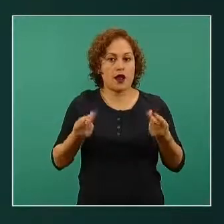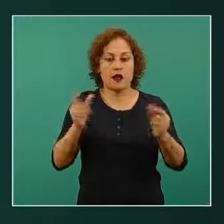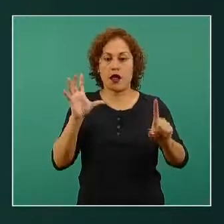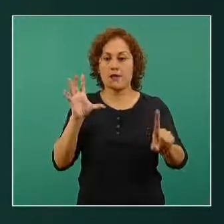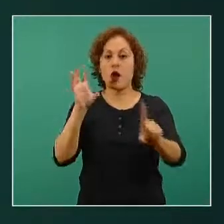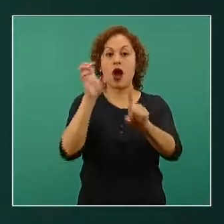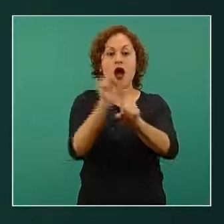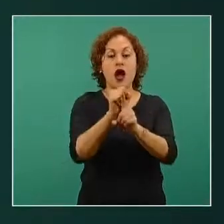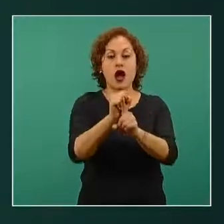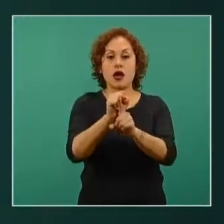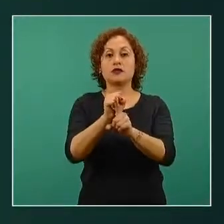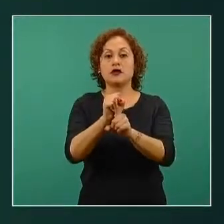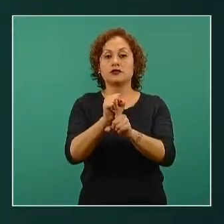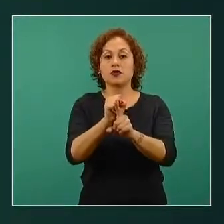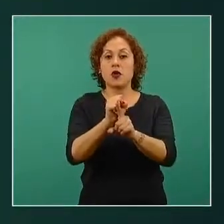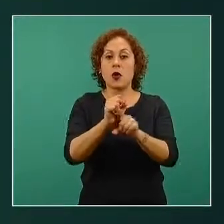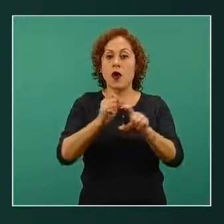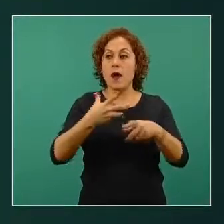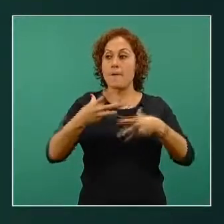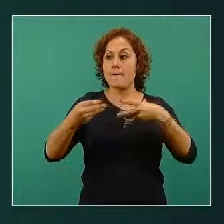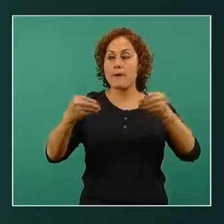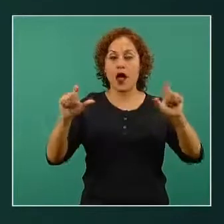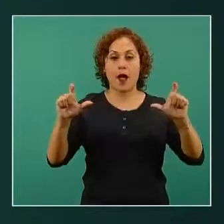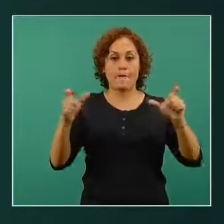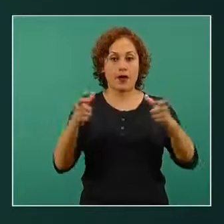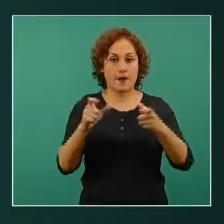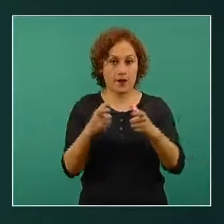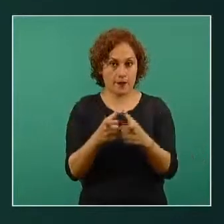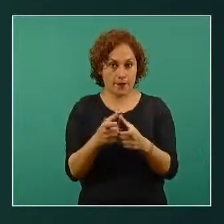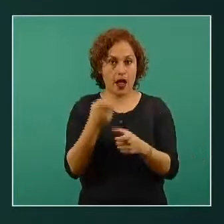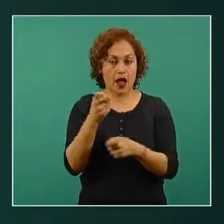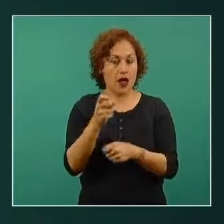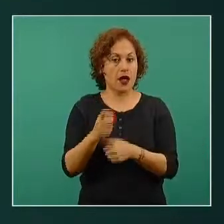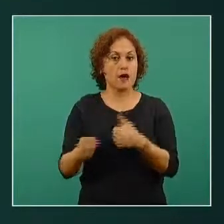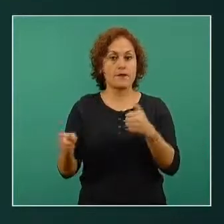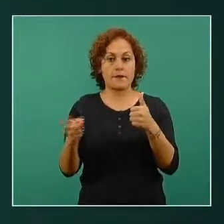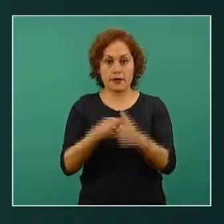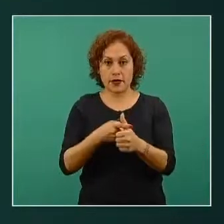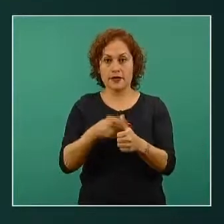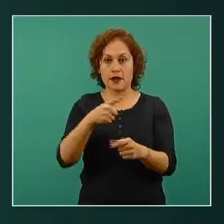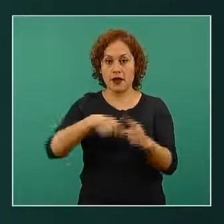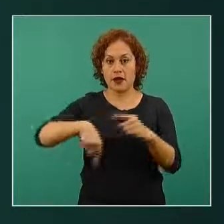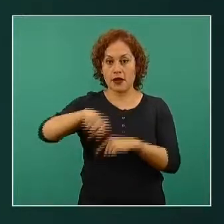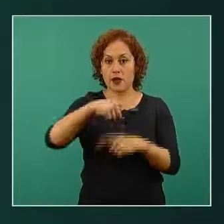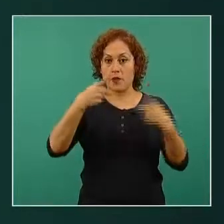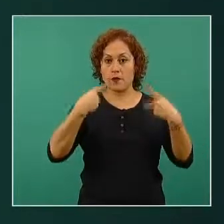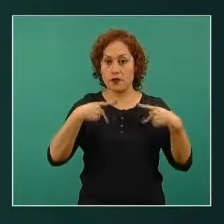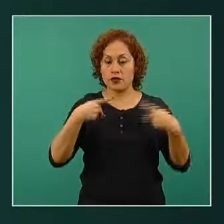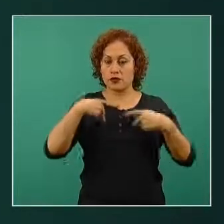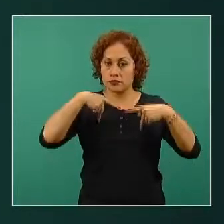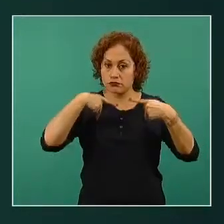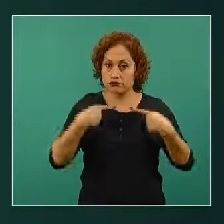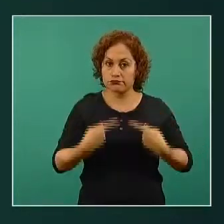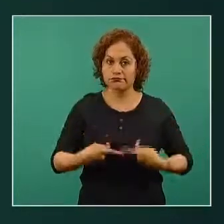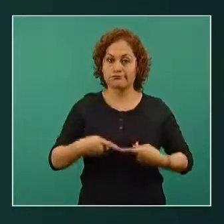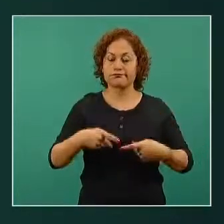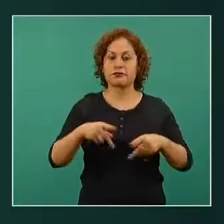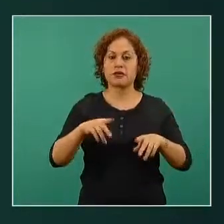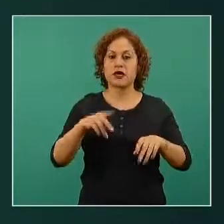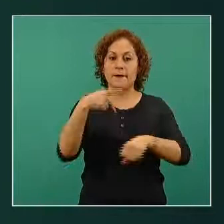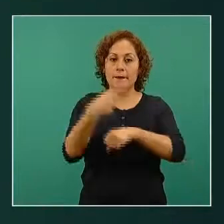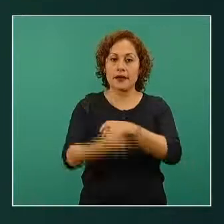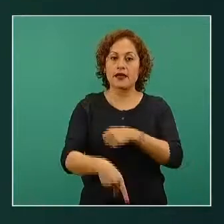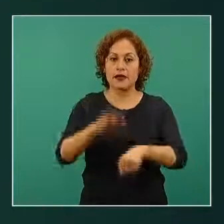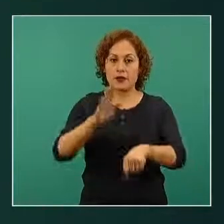pronto posible una disminución en la principal afectación de la enfermedad, que es precisamente la mortalidad, es decir,